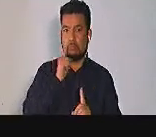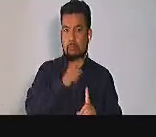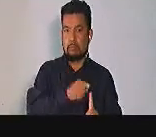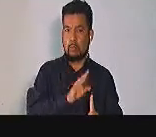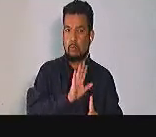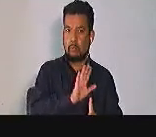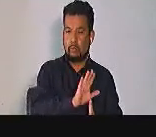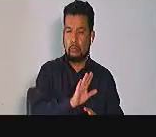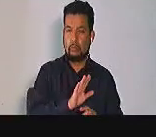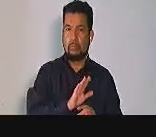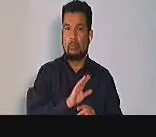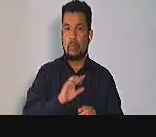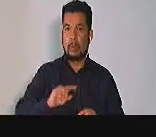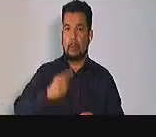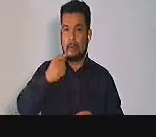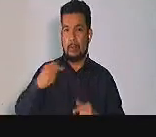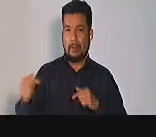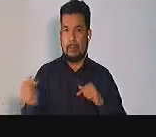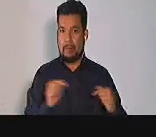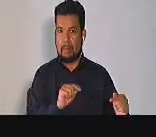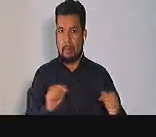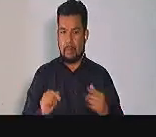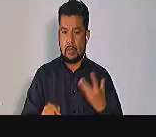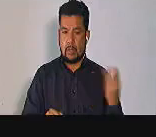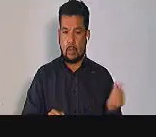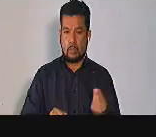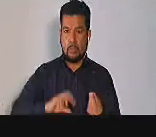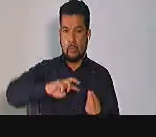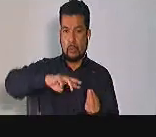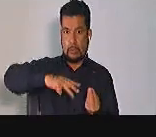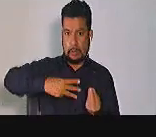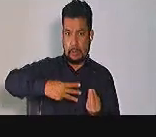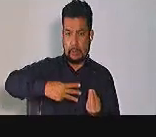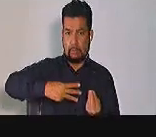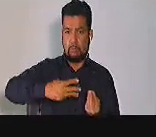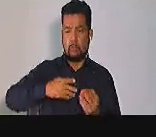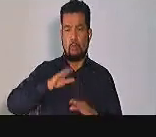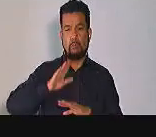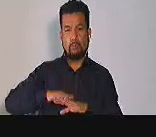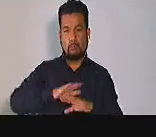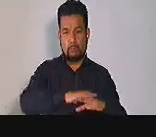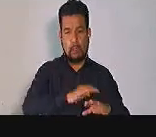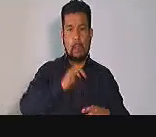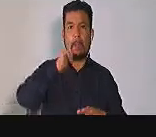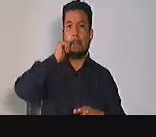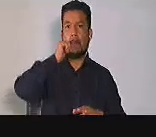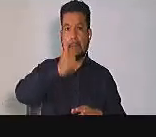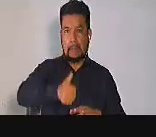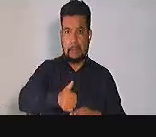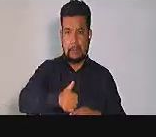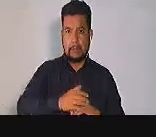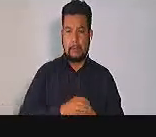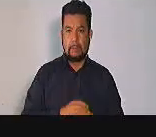para primer debate en la comisión tercera, y entonces para convocar para mañana